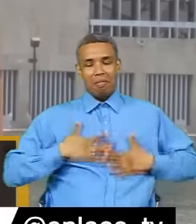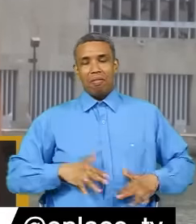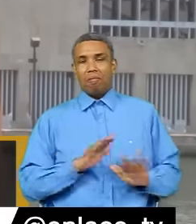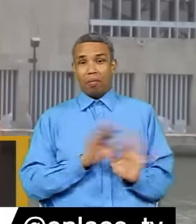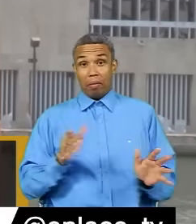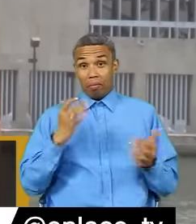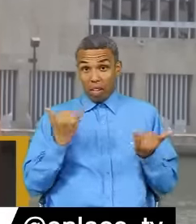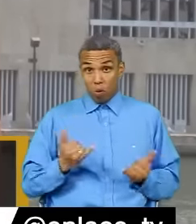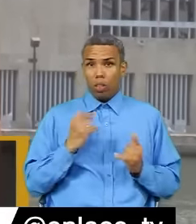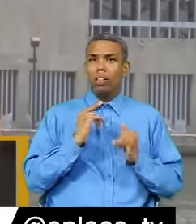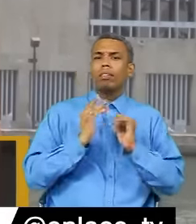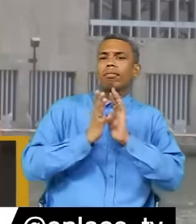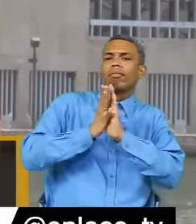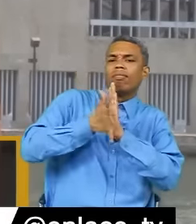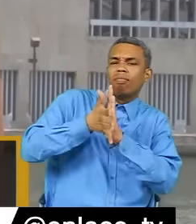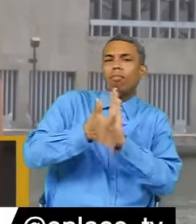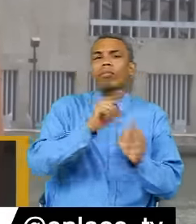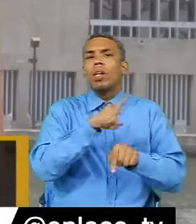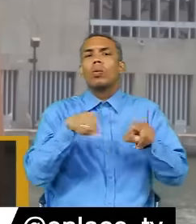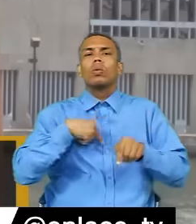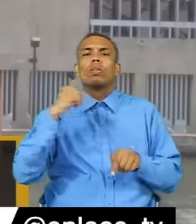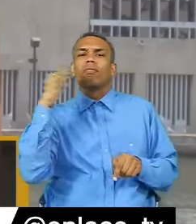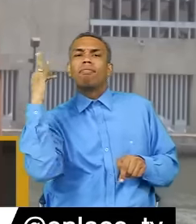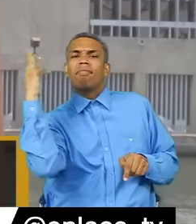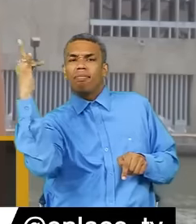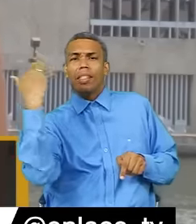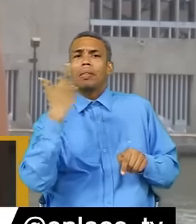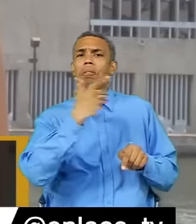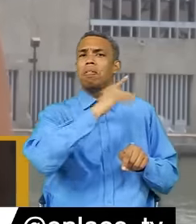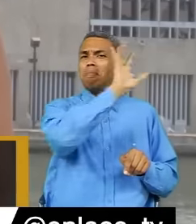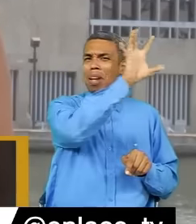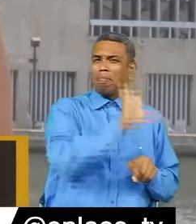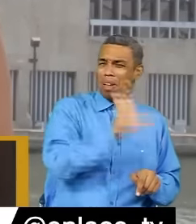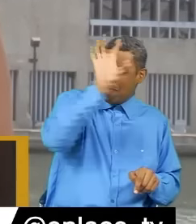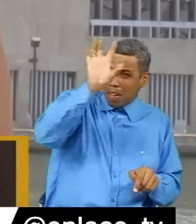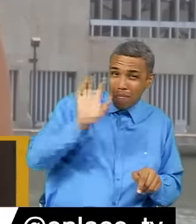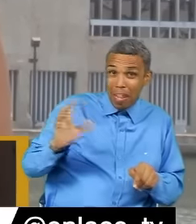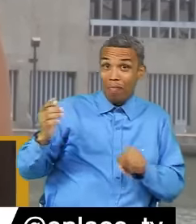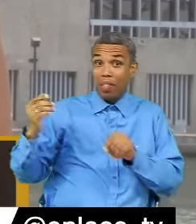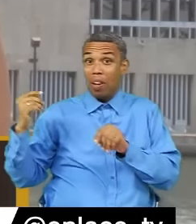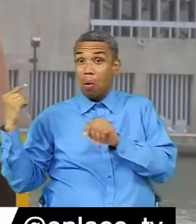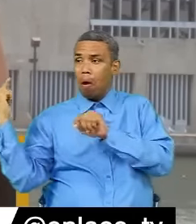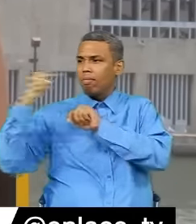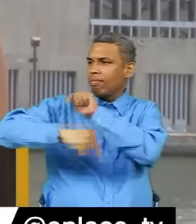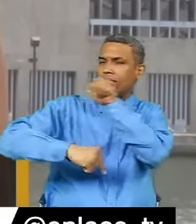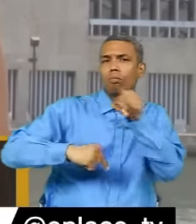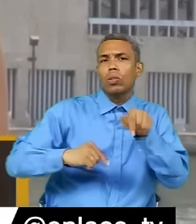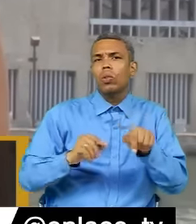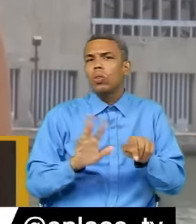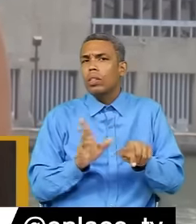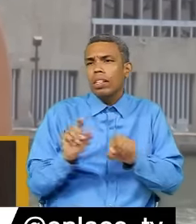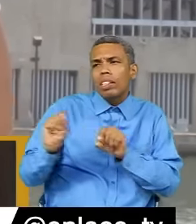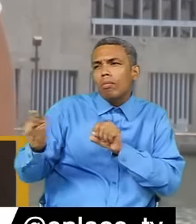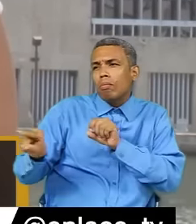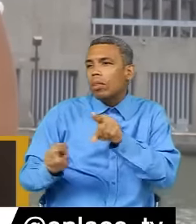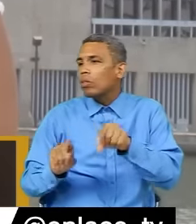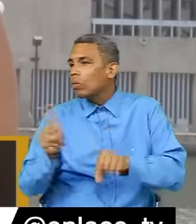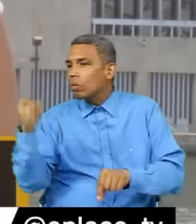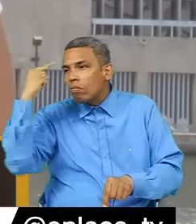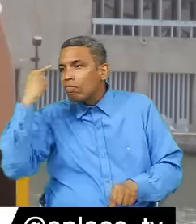diferentes testimonios de las personas, de las diferentes personalidades que hoy se encuentran en la heroica como